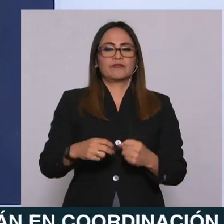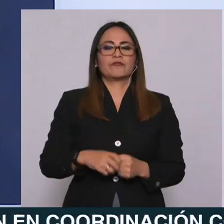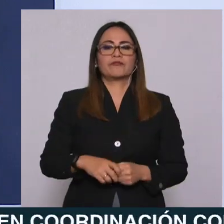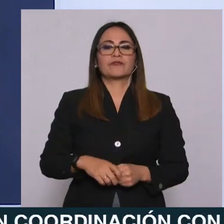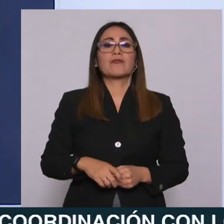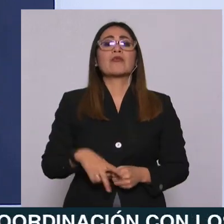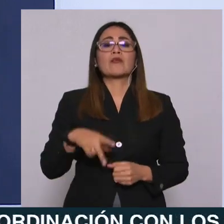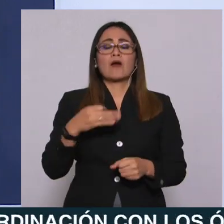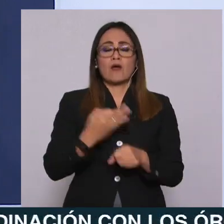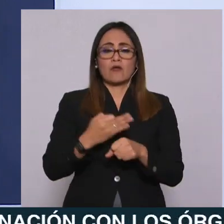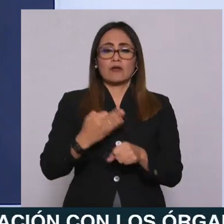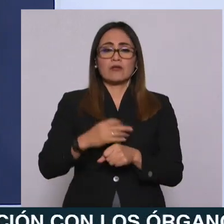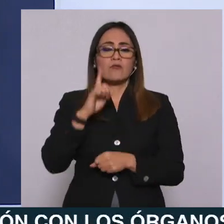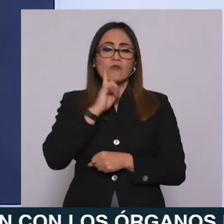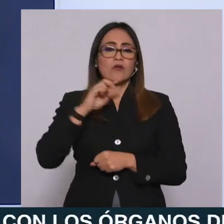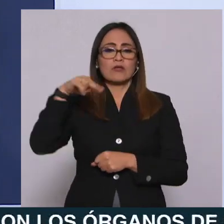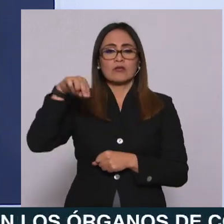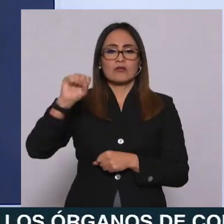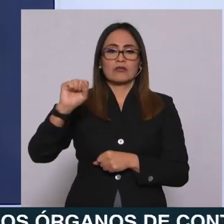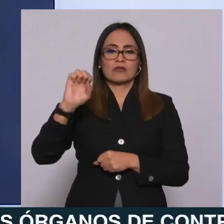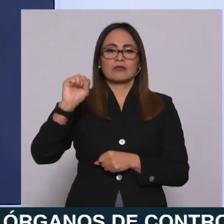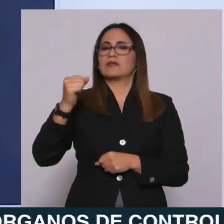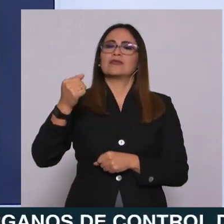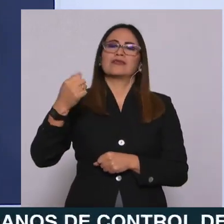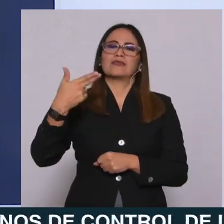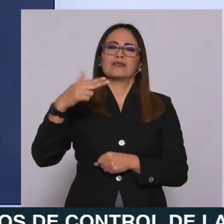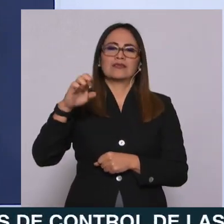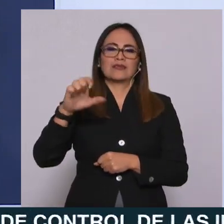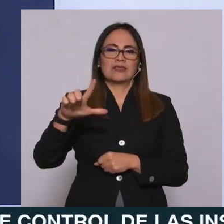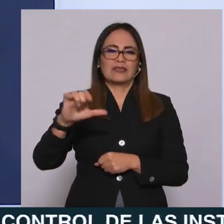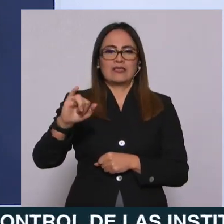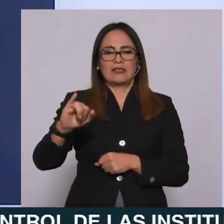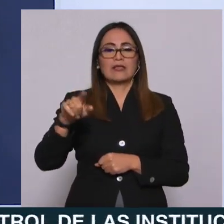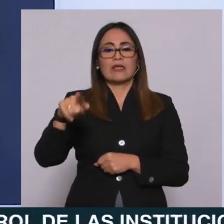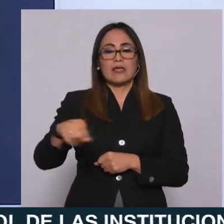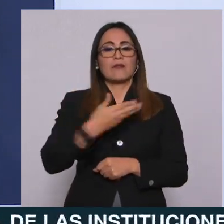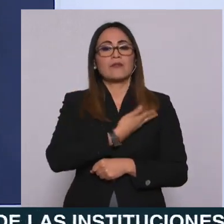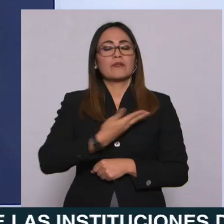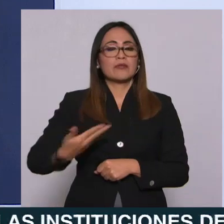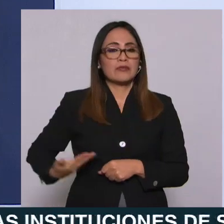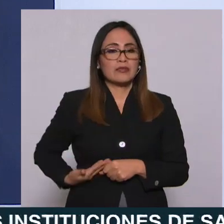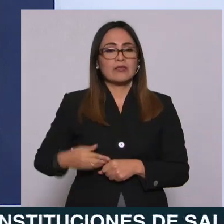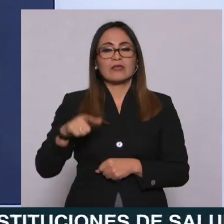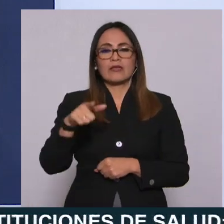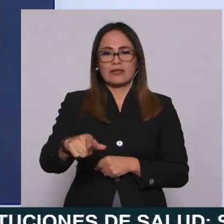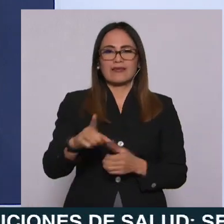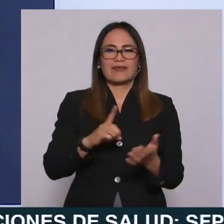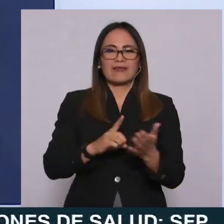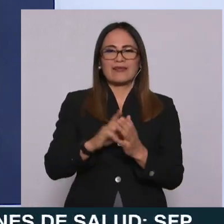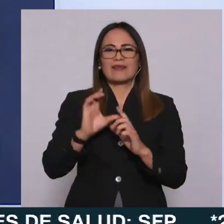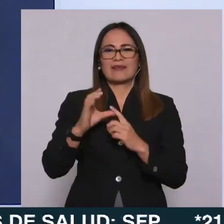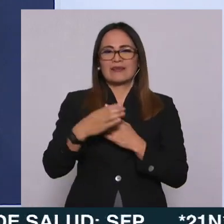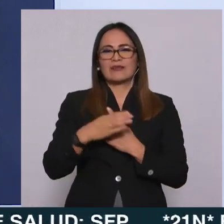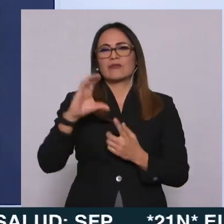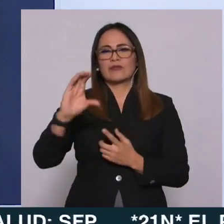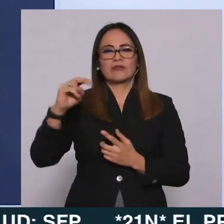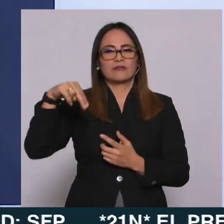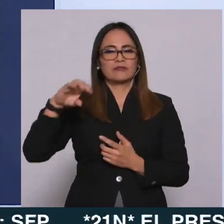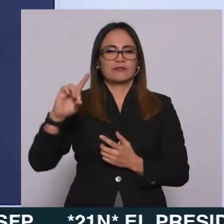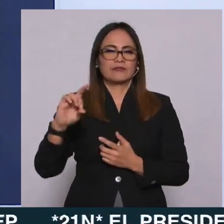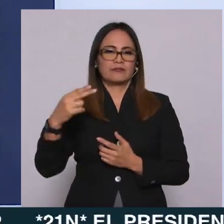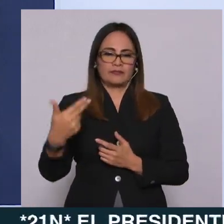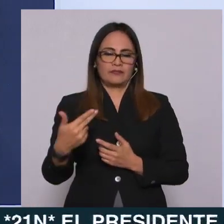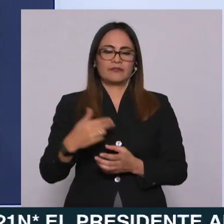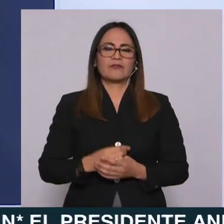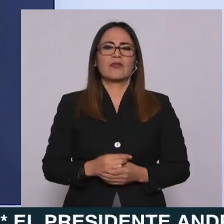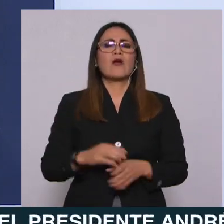la línea telefónica a Nacheli Ramírez, presidenta de la Comisión de Derechos Humanos de la Ciudad de México. Nacheli, muy buenas noches, ¿cómo está? Muy